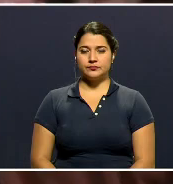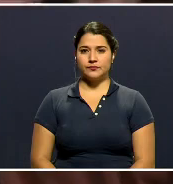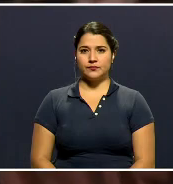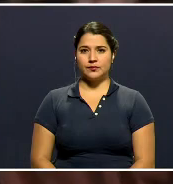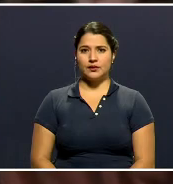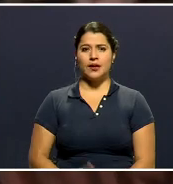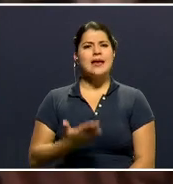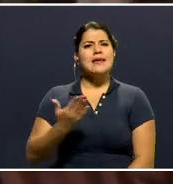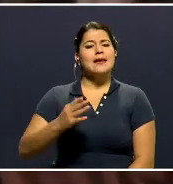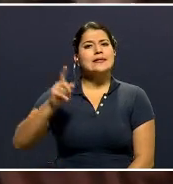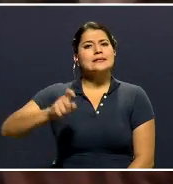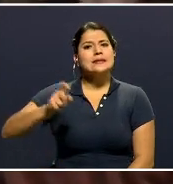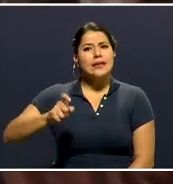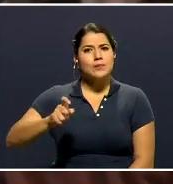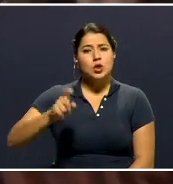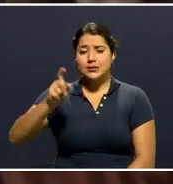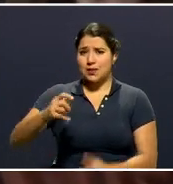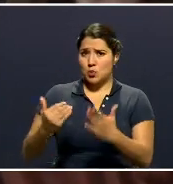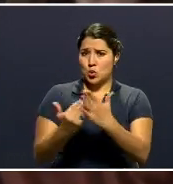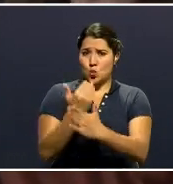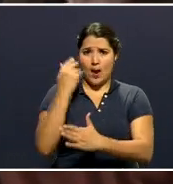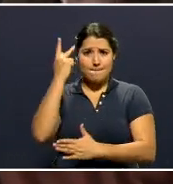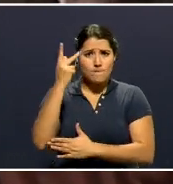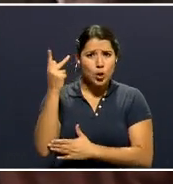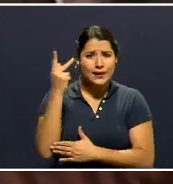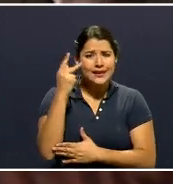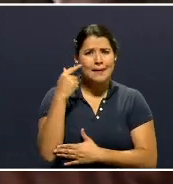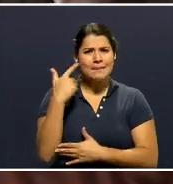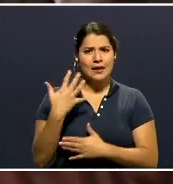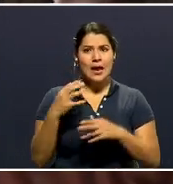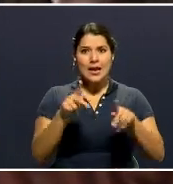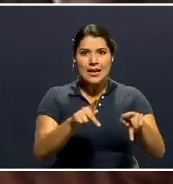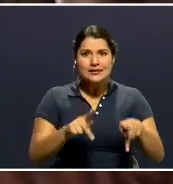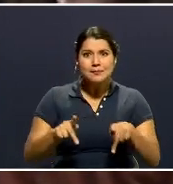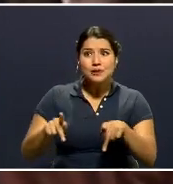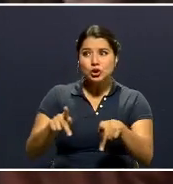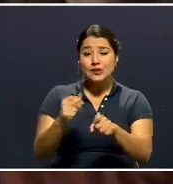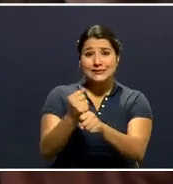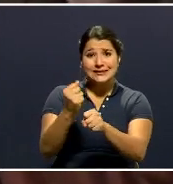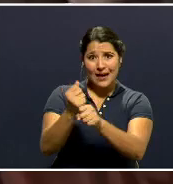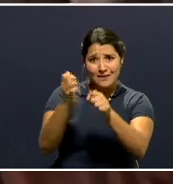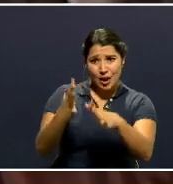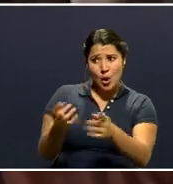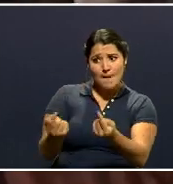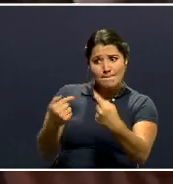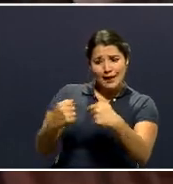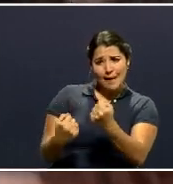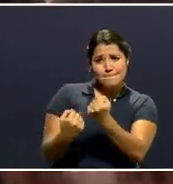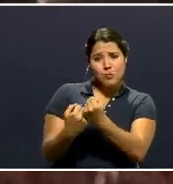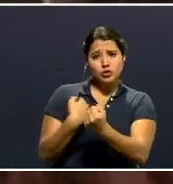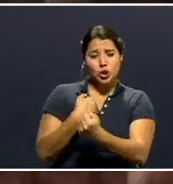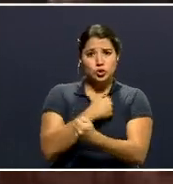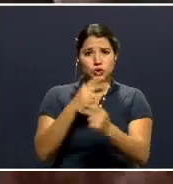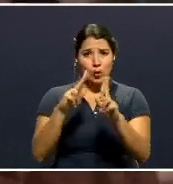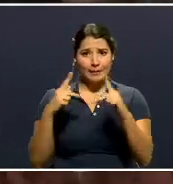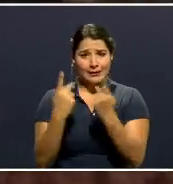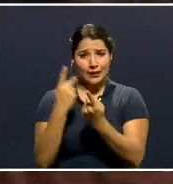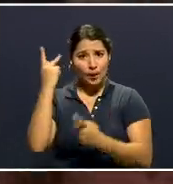Lo que necesitamos es una nueva política que atraiga a las personas de la clase trabajadora a nuestro movimiento